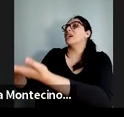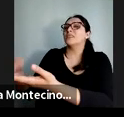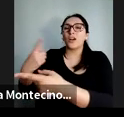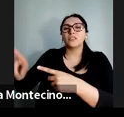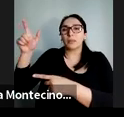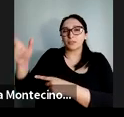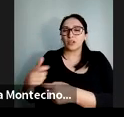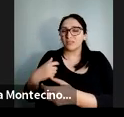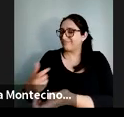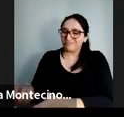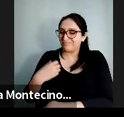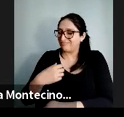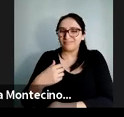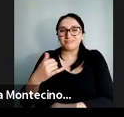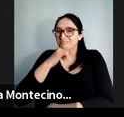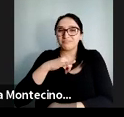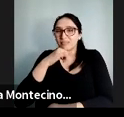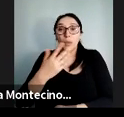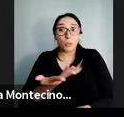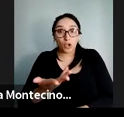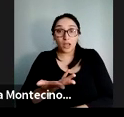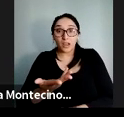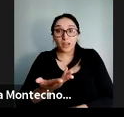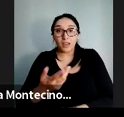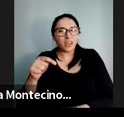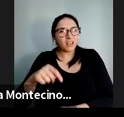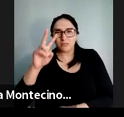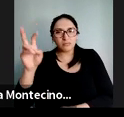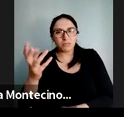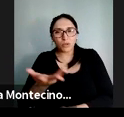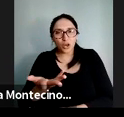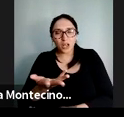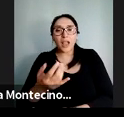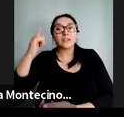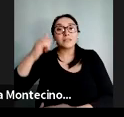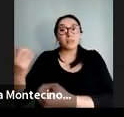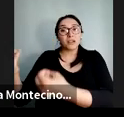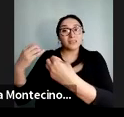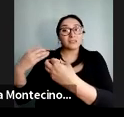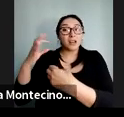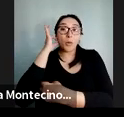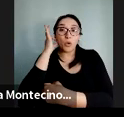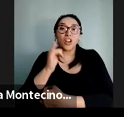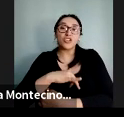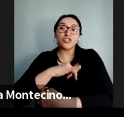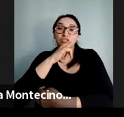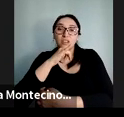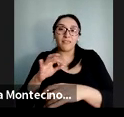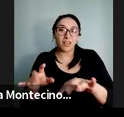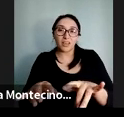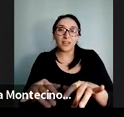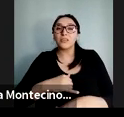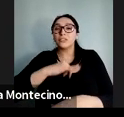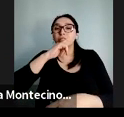entre otros. ¿Por qué? Porque por un lado se nos inculcó esta idea de que nosotras no podíamos aprender de